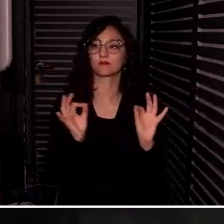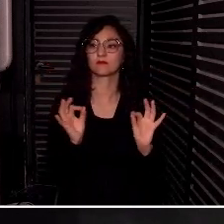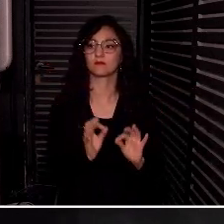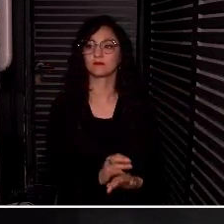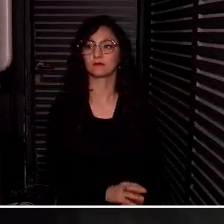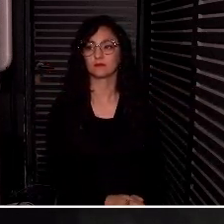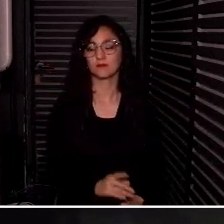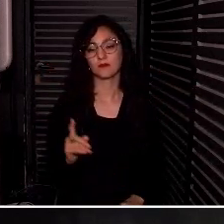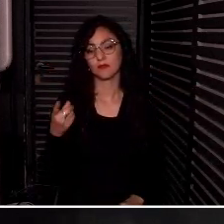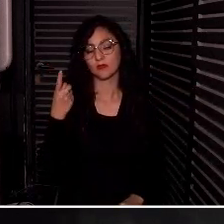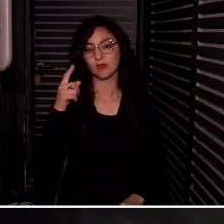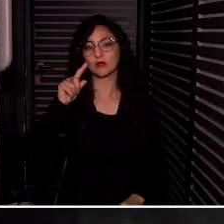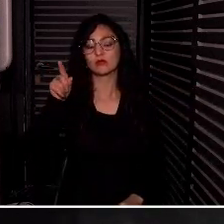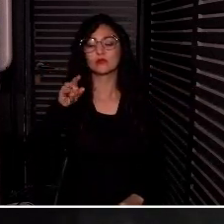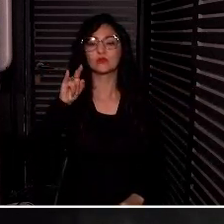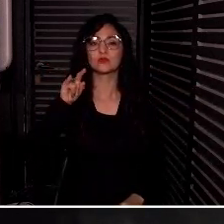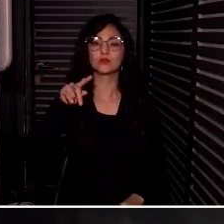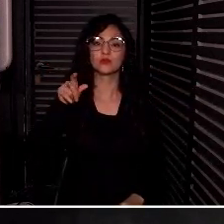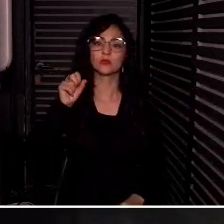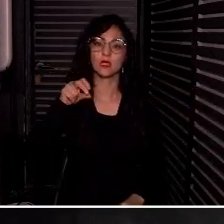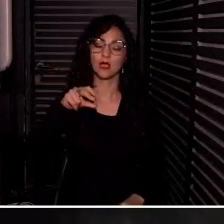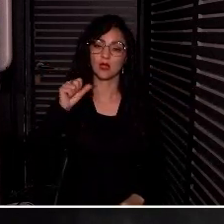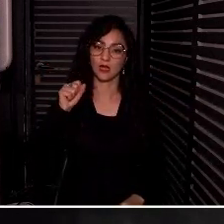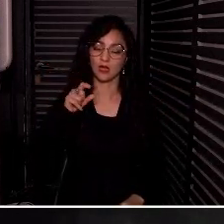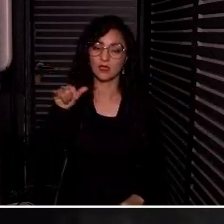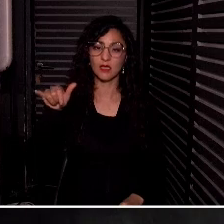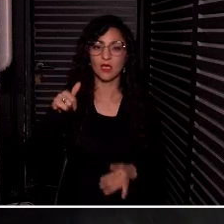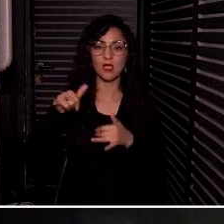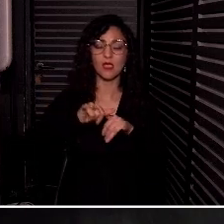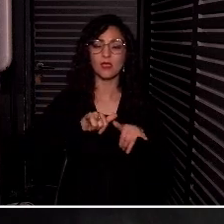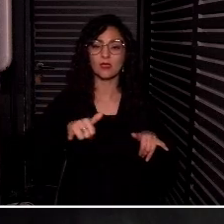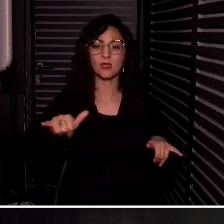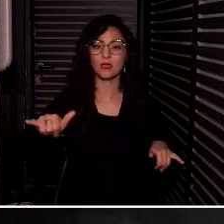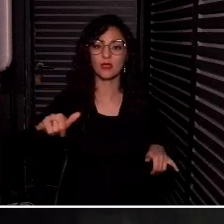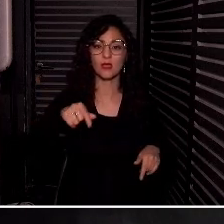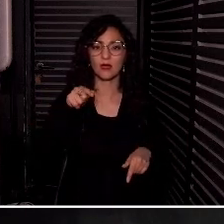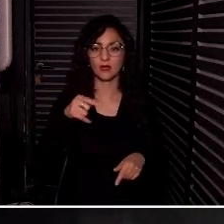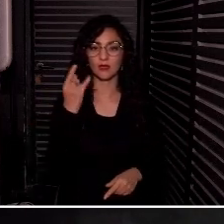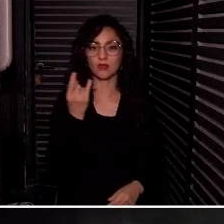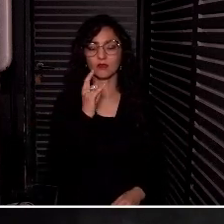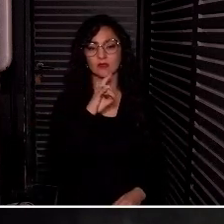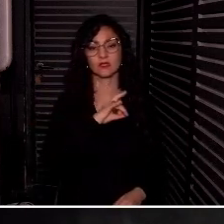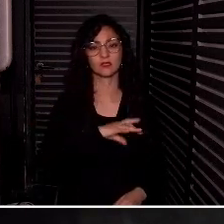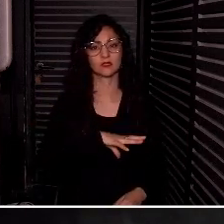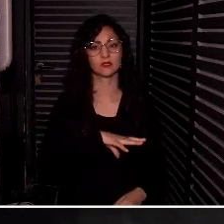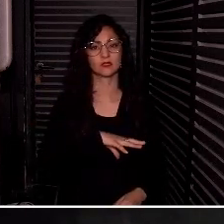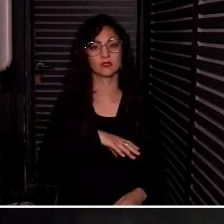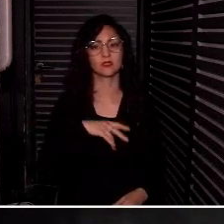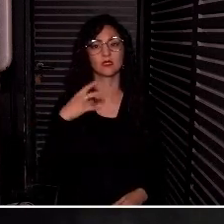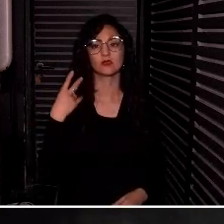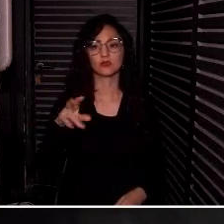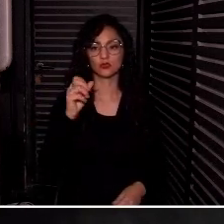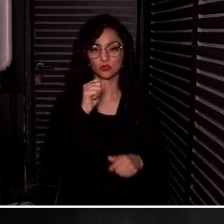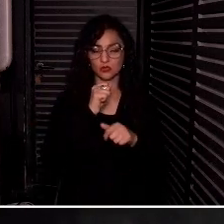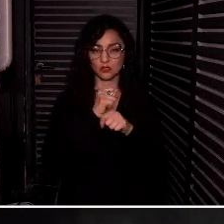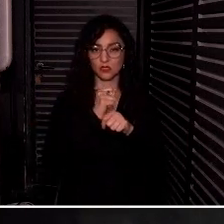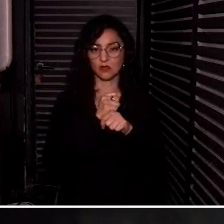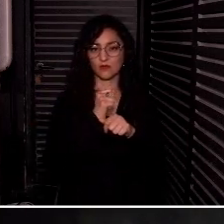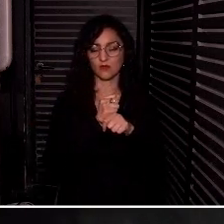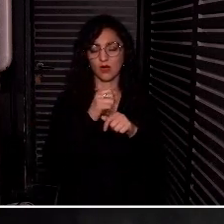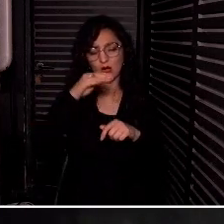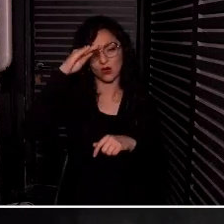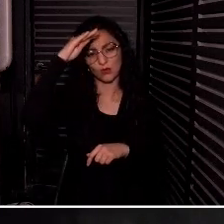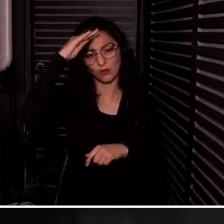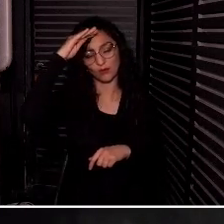Susana García ingeniera civil de industrial de la universidad de chile su ámbito de trabajo destaca por una amplia